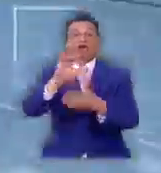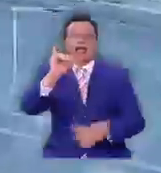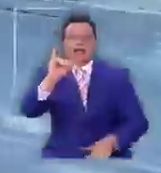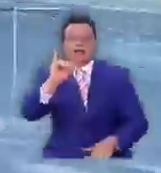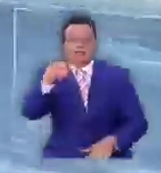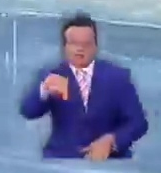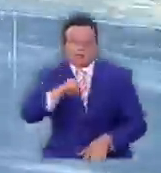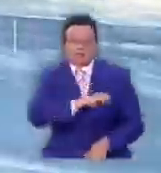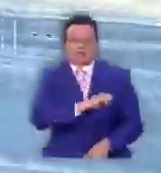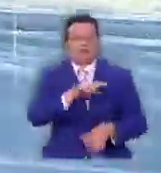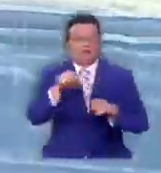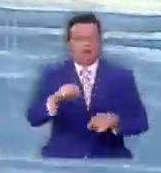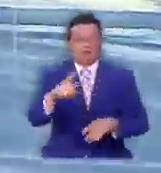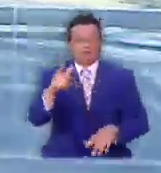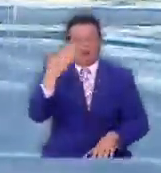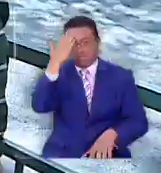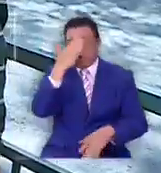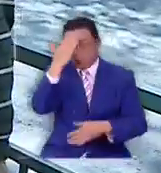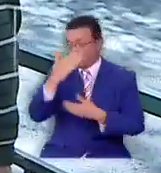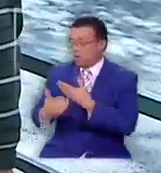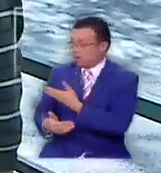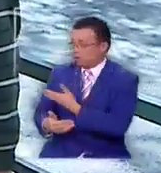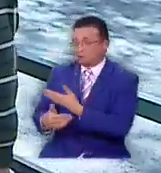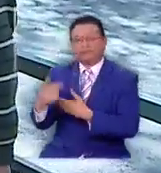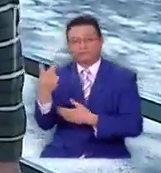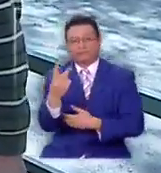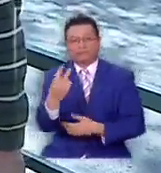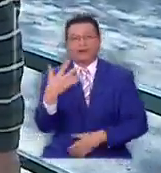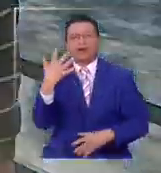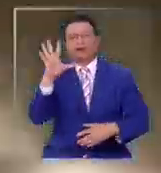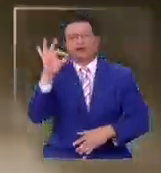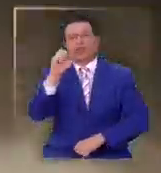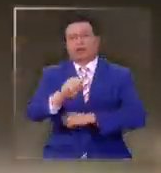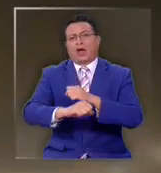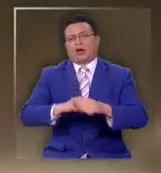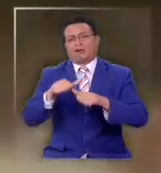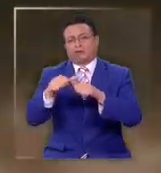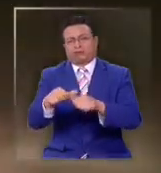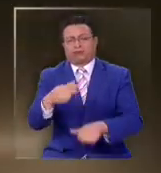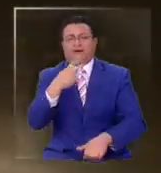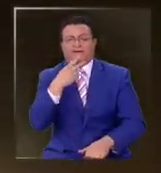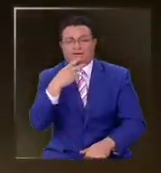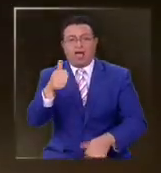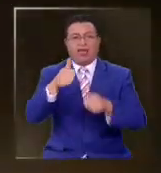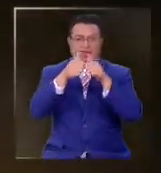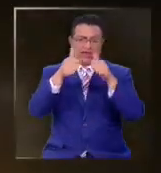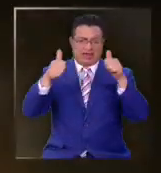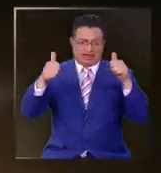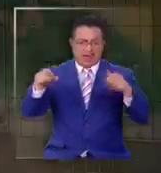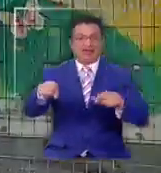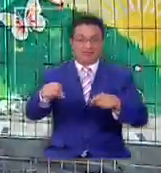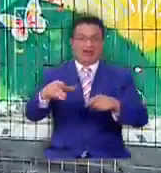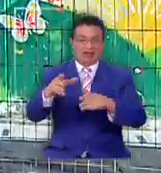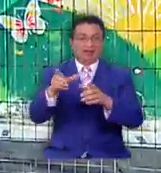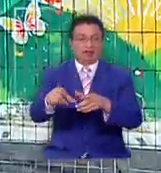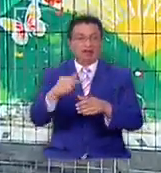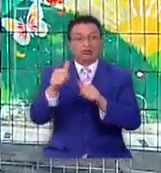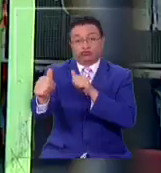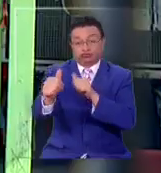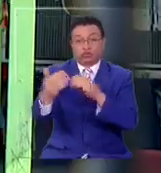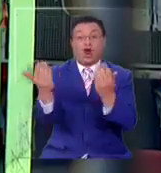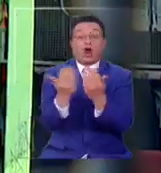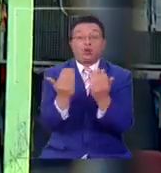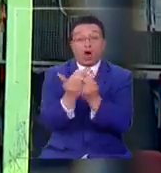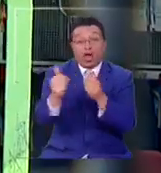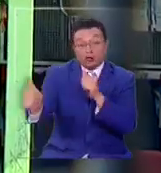Eso tiene preocupado a Luis y a Patricio, vecinos de casi 5 décadas, también dirigentes sociales. El recorrido pasó a metros de un